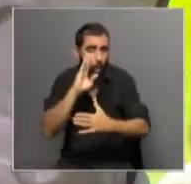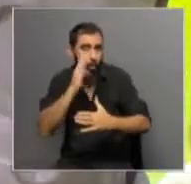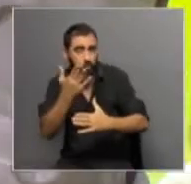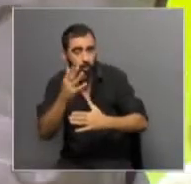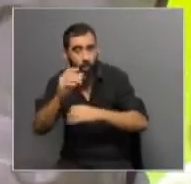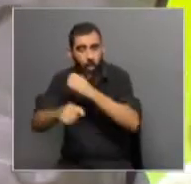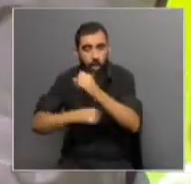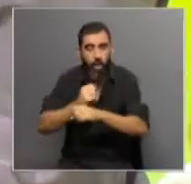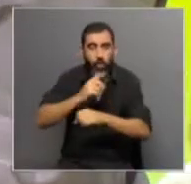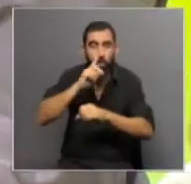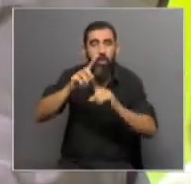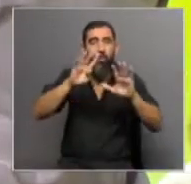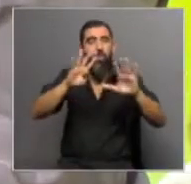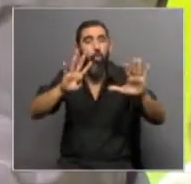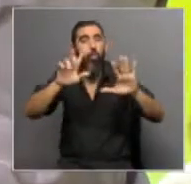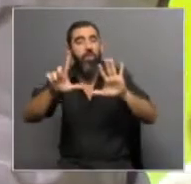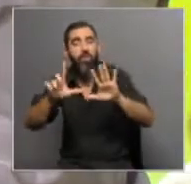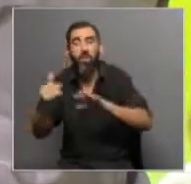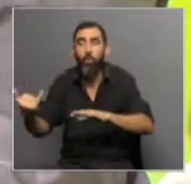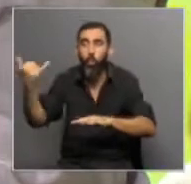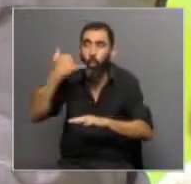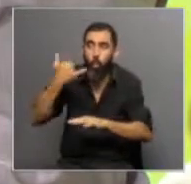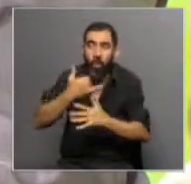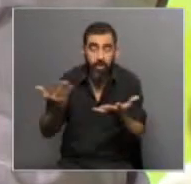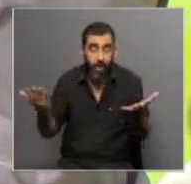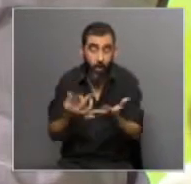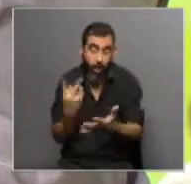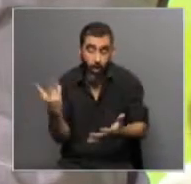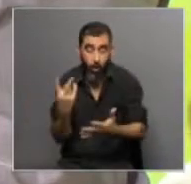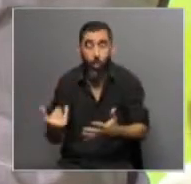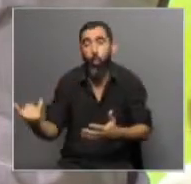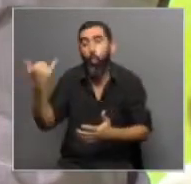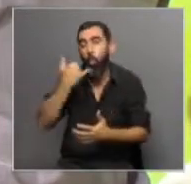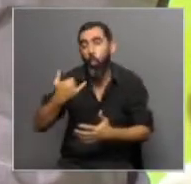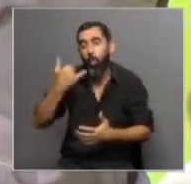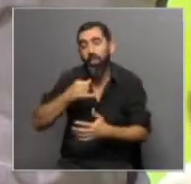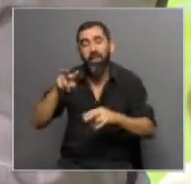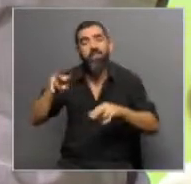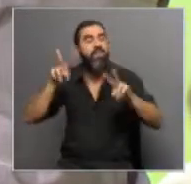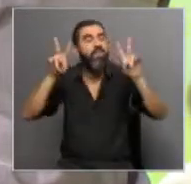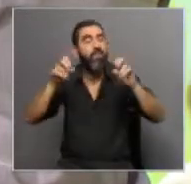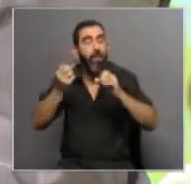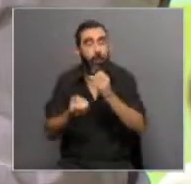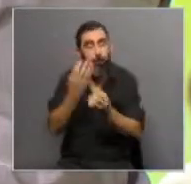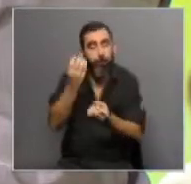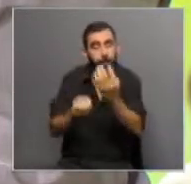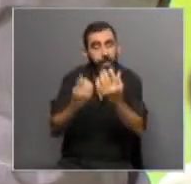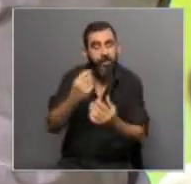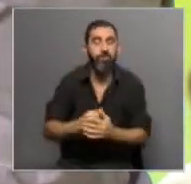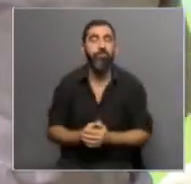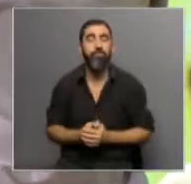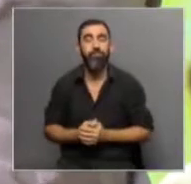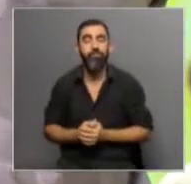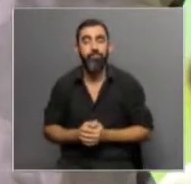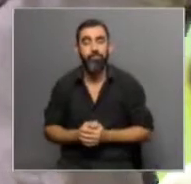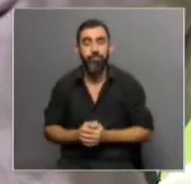del 97 y bueno, y nos va a contar ahora, tanto Manuel como Selva nos van a contar más sobre esta planta y los estudios que están haciendo.